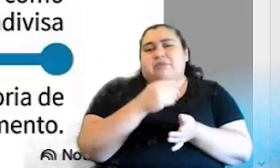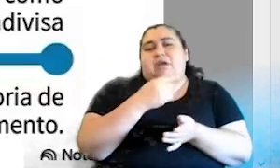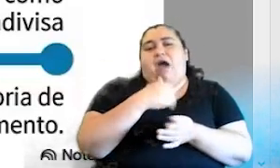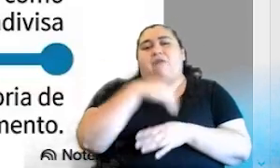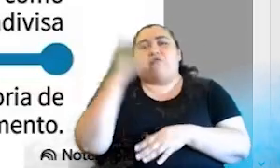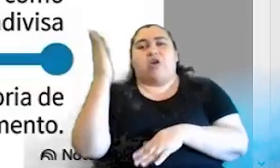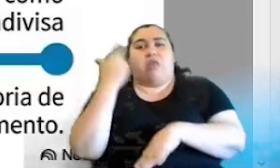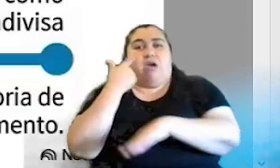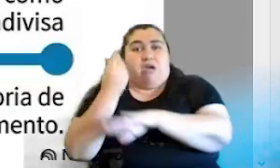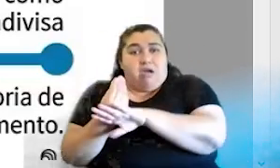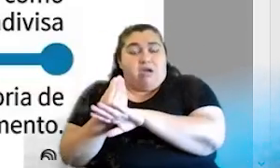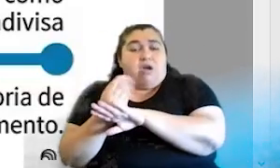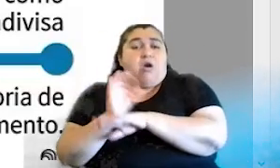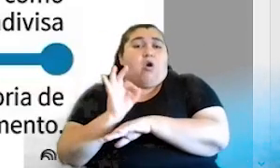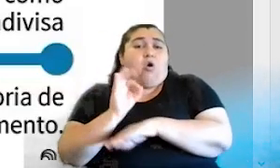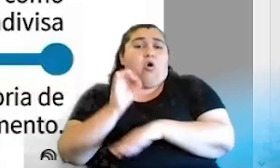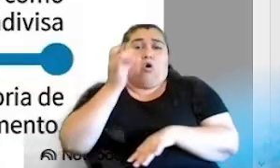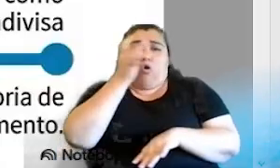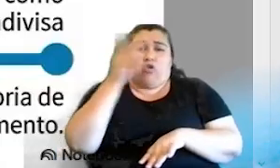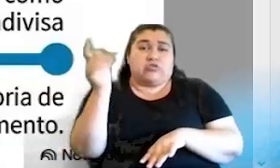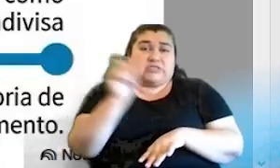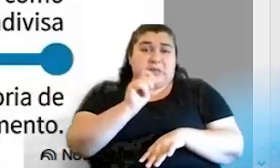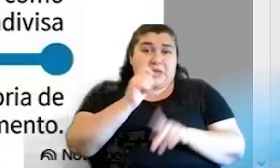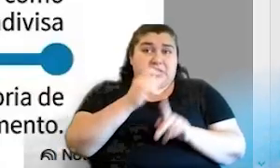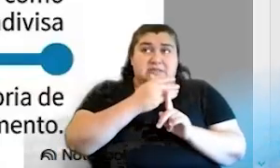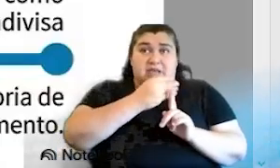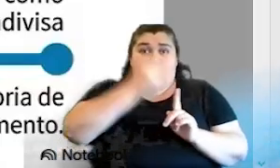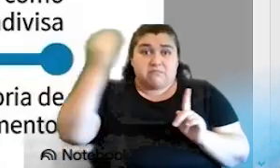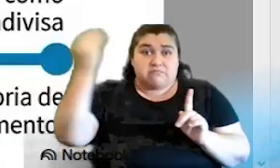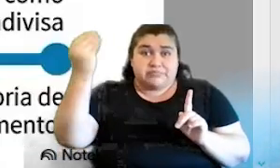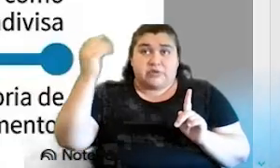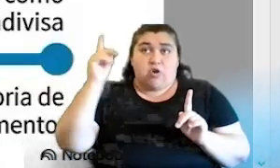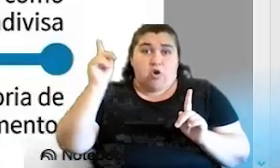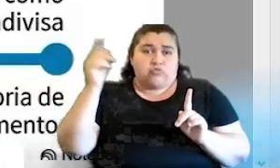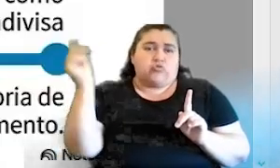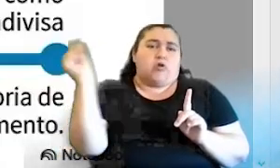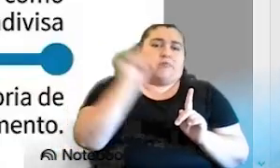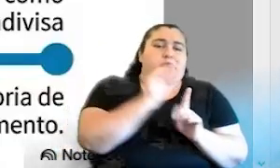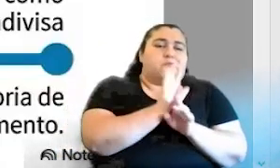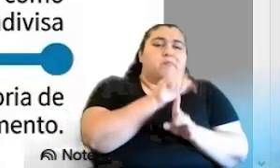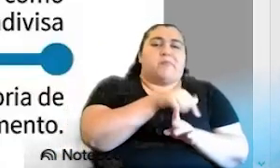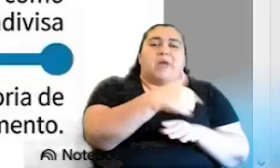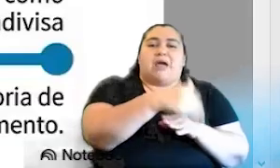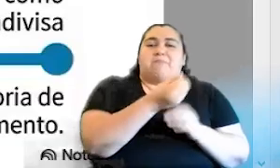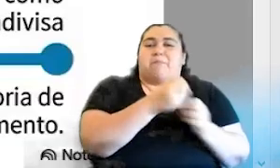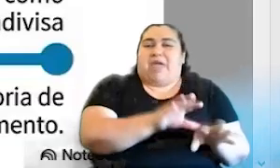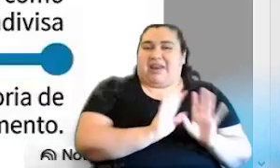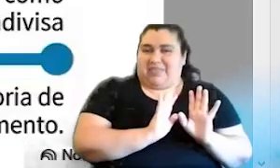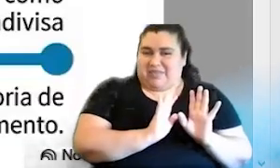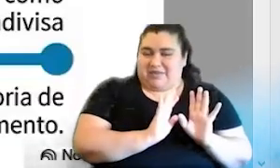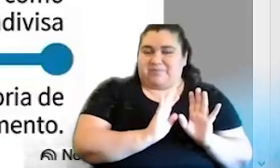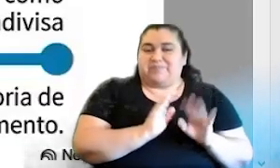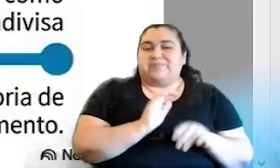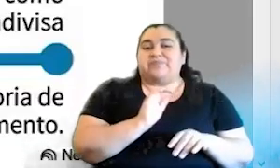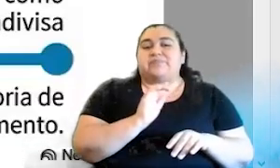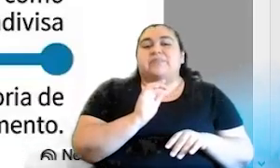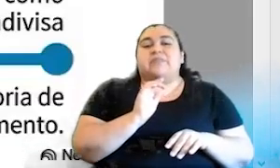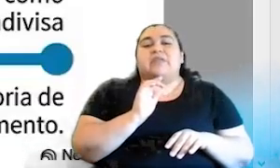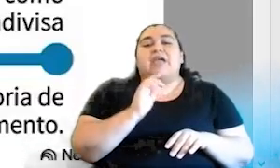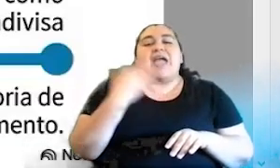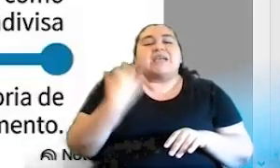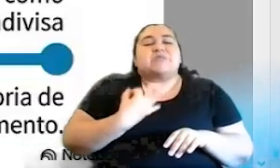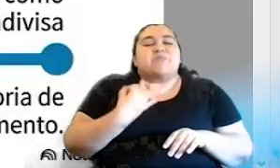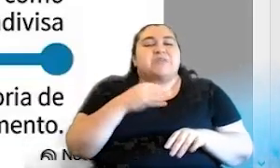o bien cuando pasaron 12 meses continuos en otros países. Y acá hay una excepción. La excepción son los